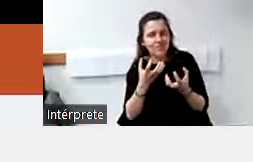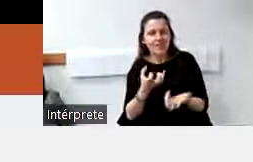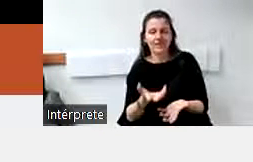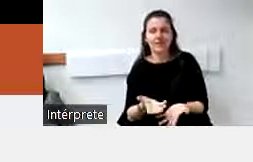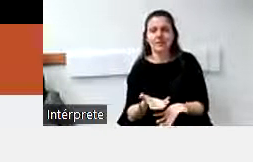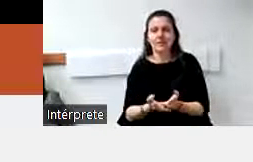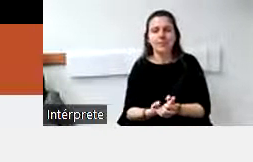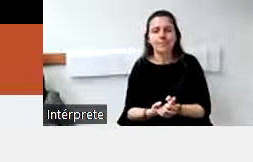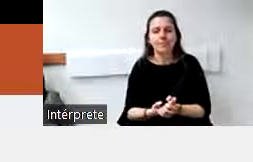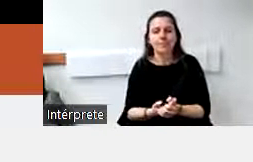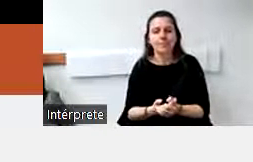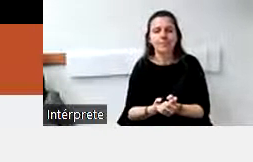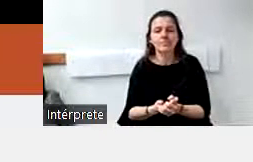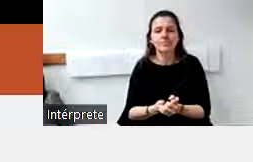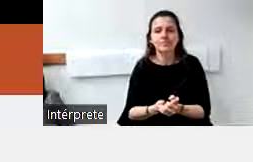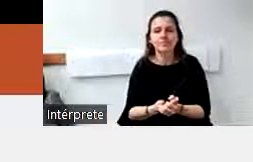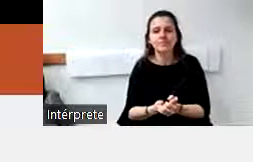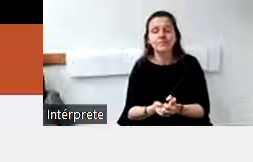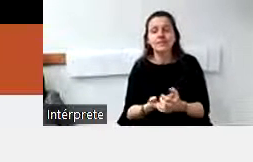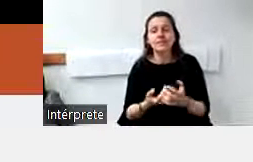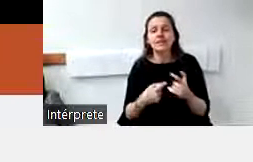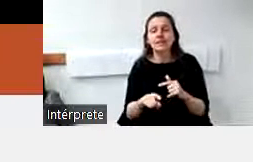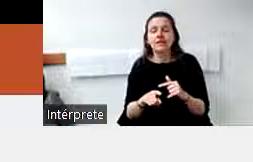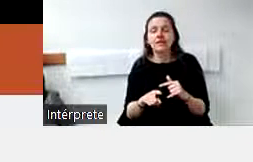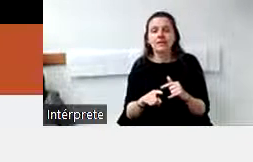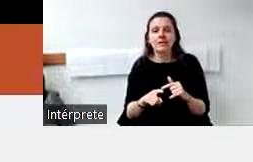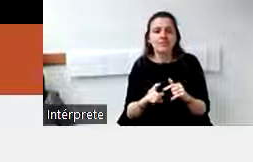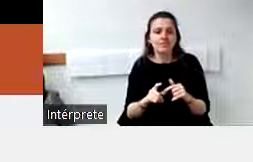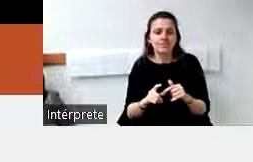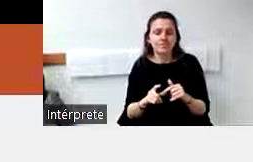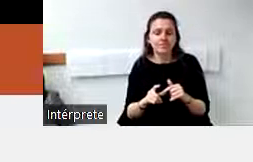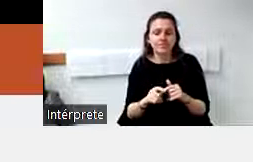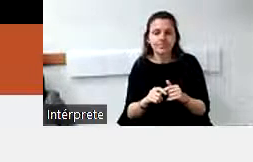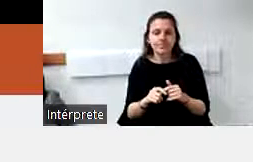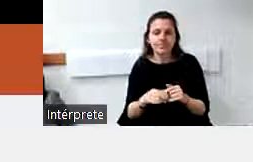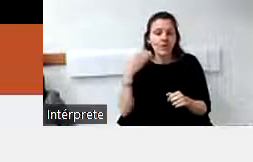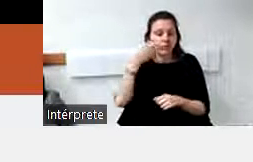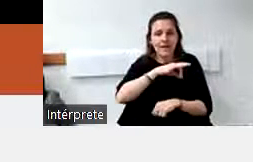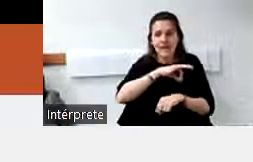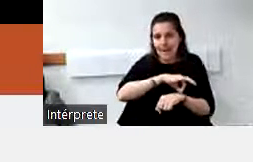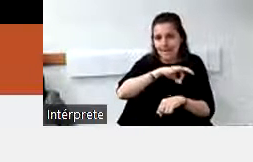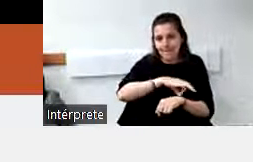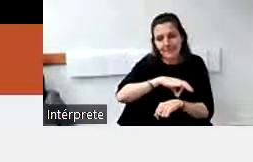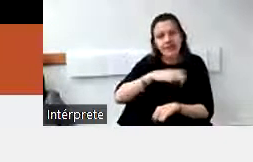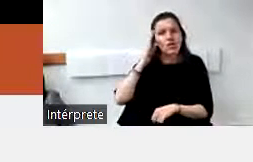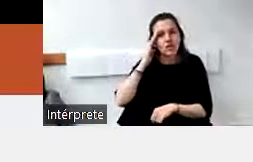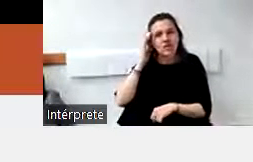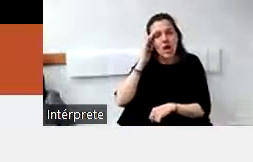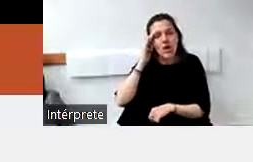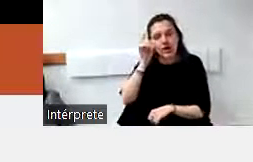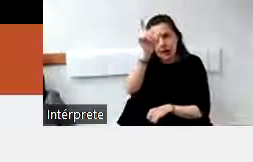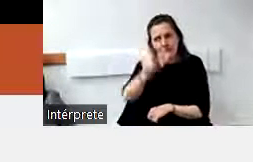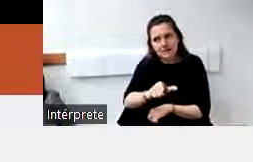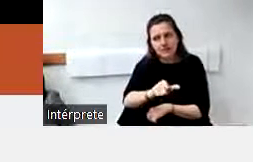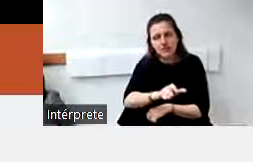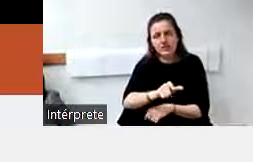preguntar, informarse en la intimidad de la consulta, como la legislación vigente